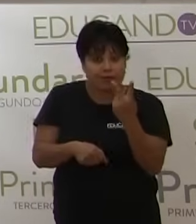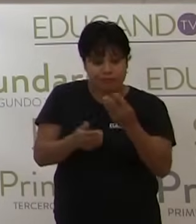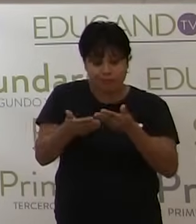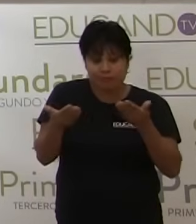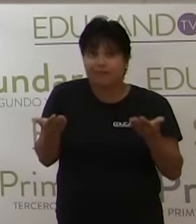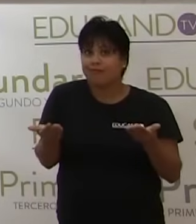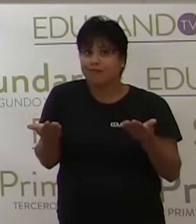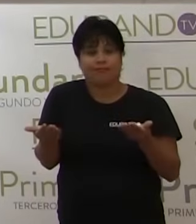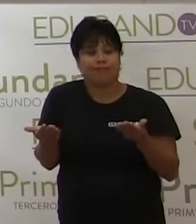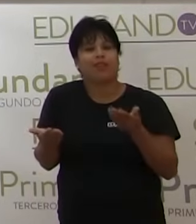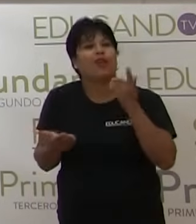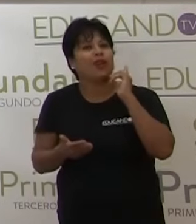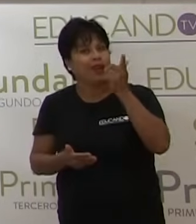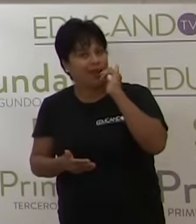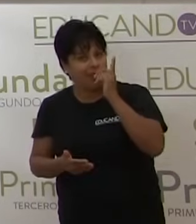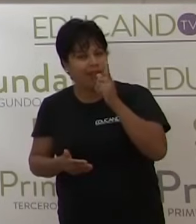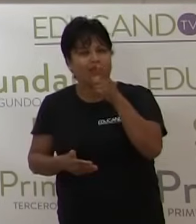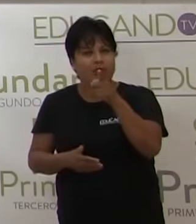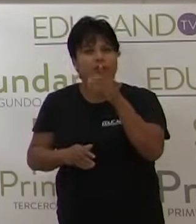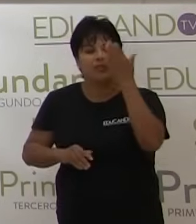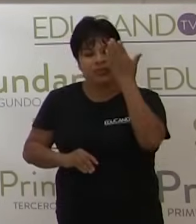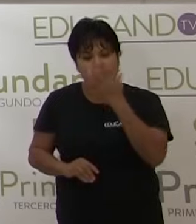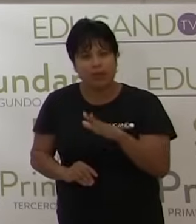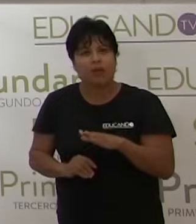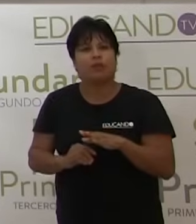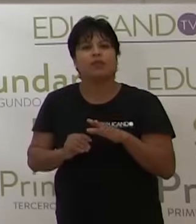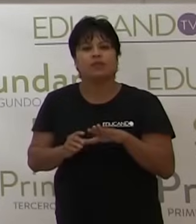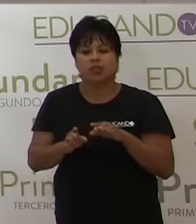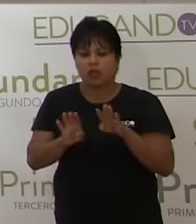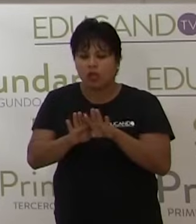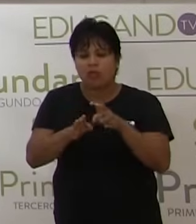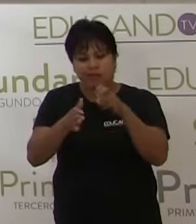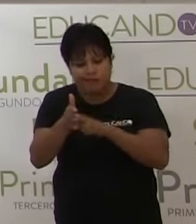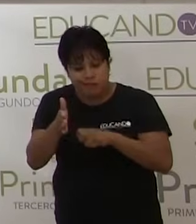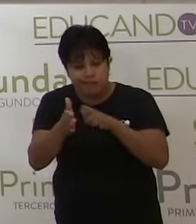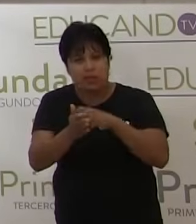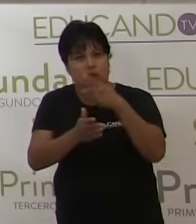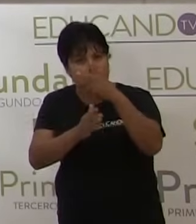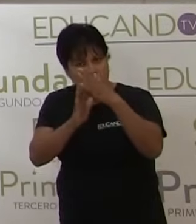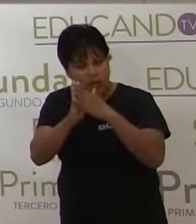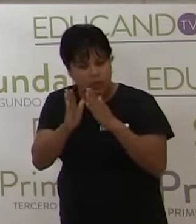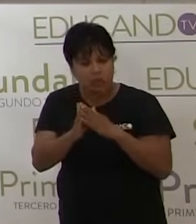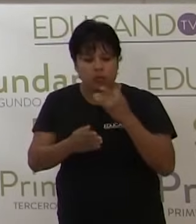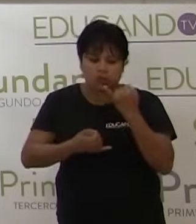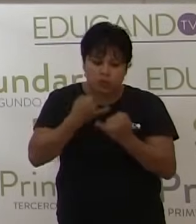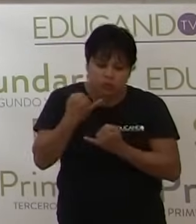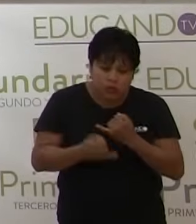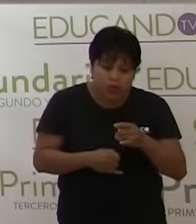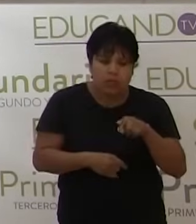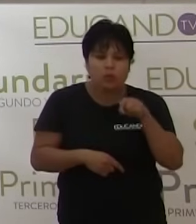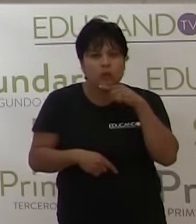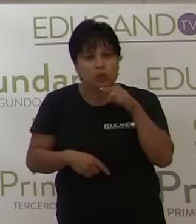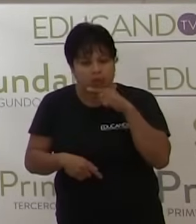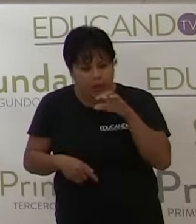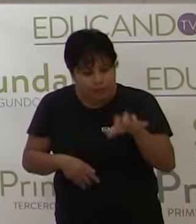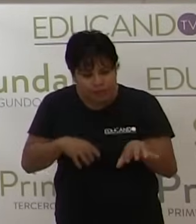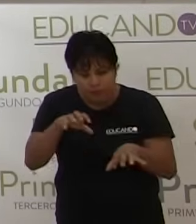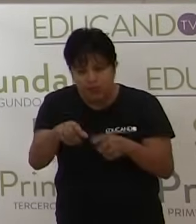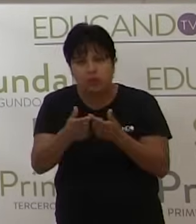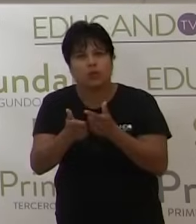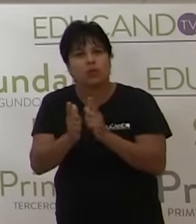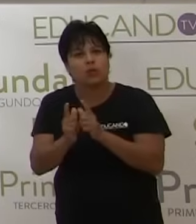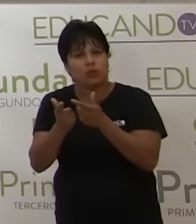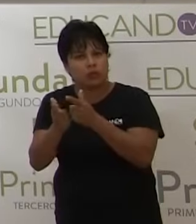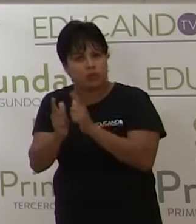así que espero que sepamos este repasarlo en casa toma tus juguetes tus lápices